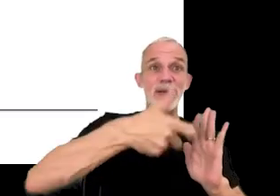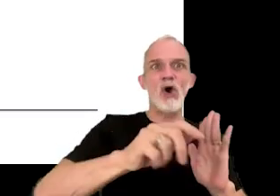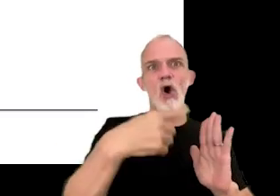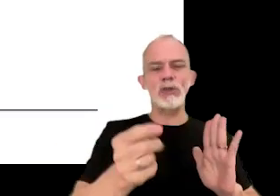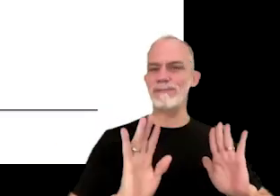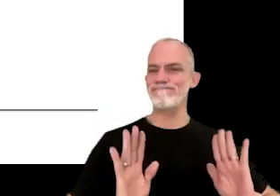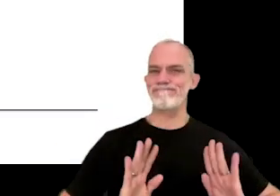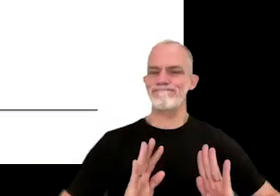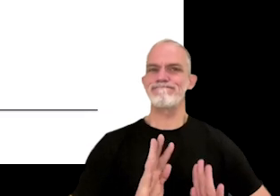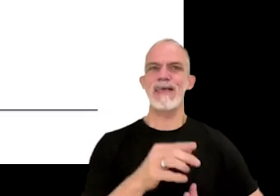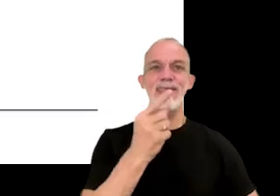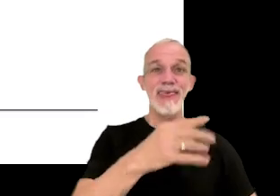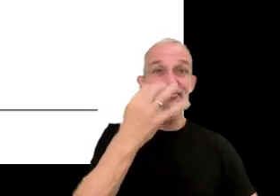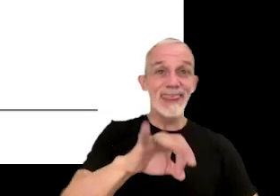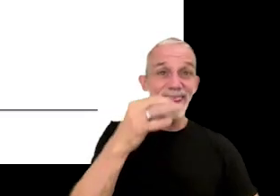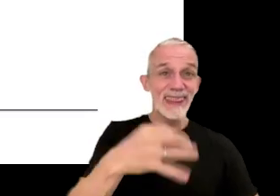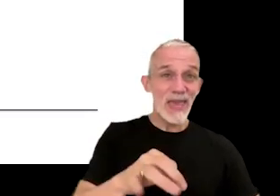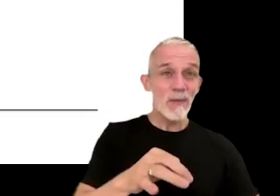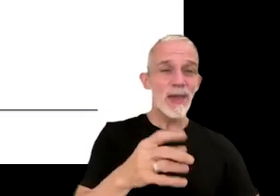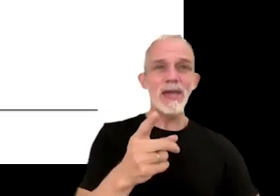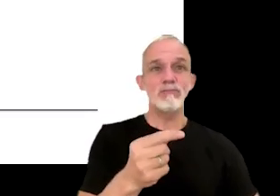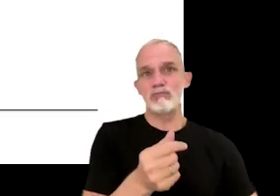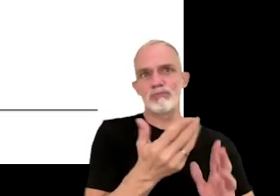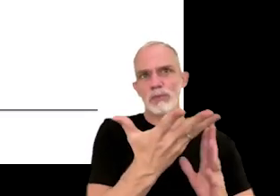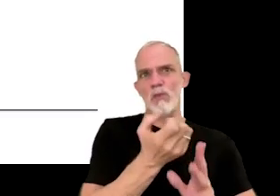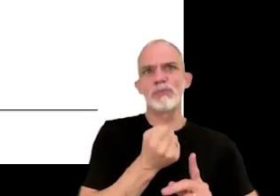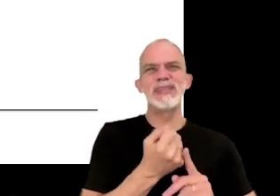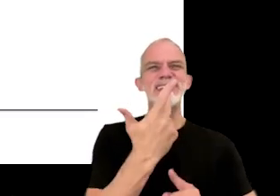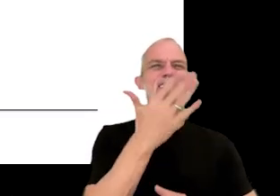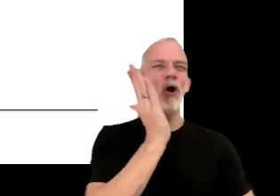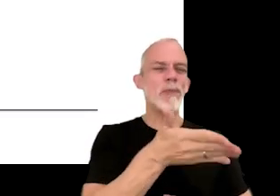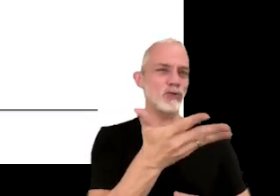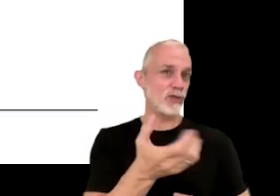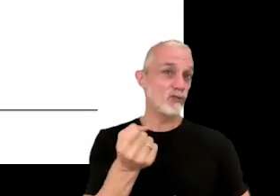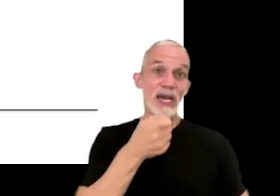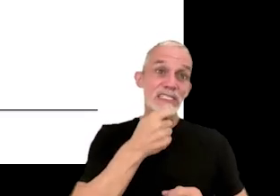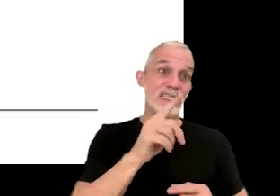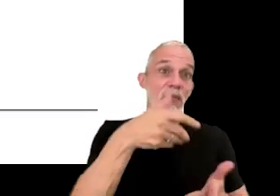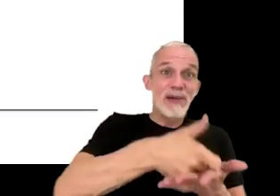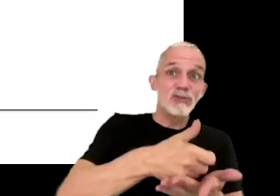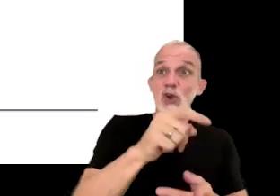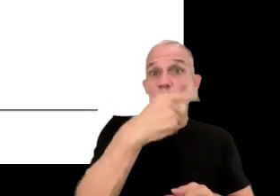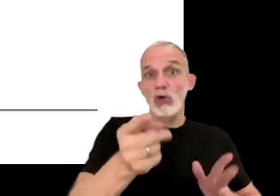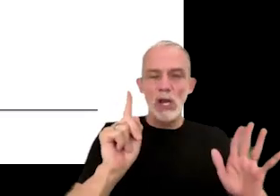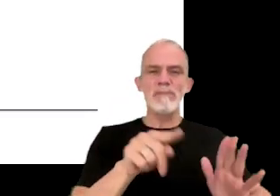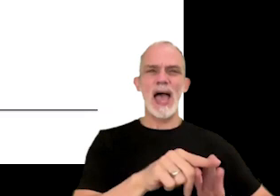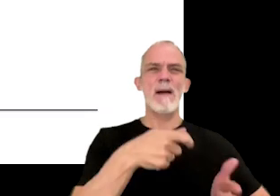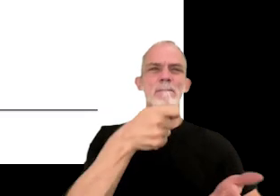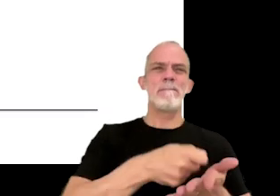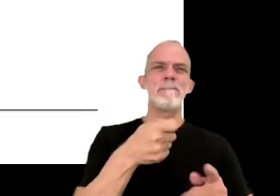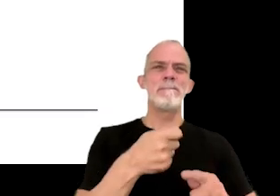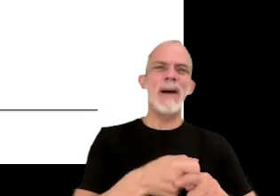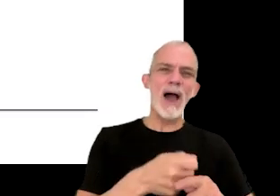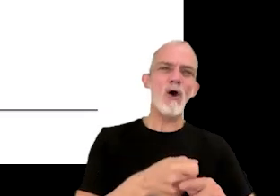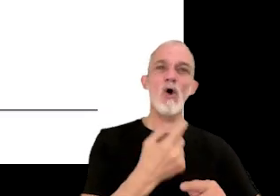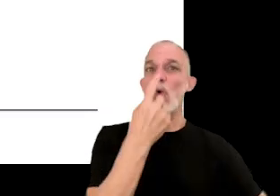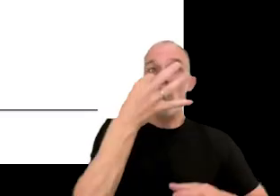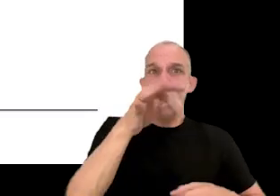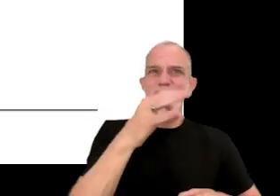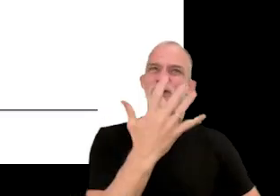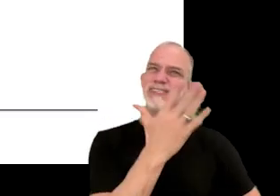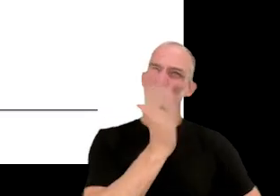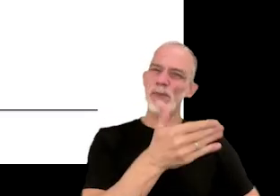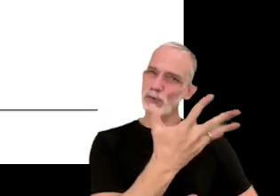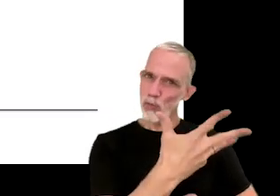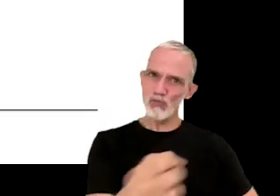casos tendrá una retención del 5% con carácter de pago único y definitivo,